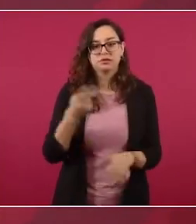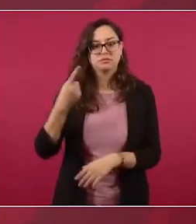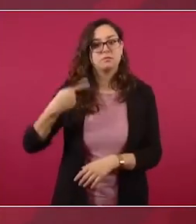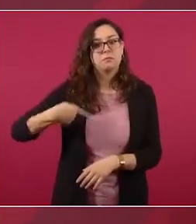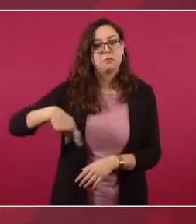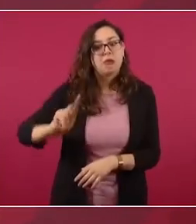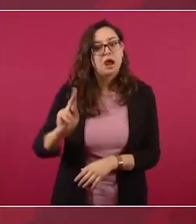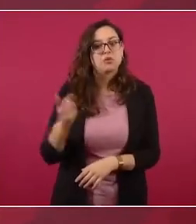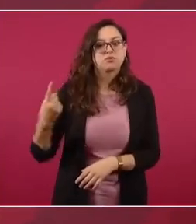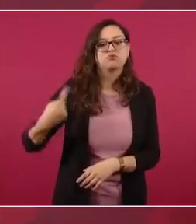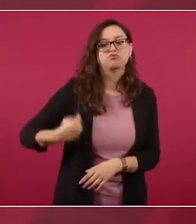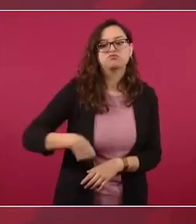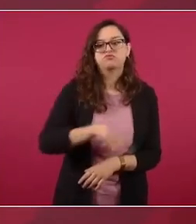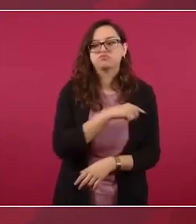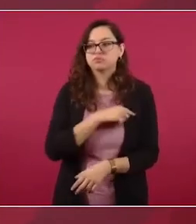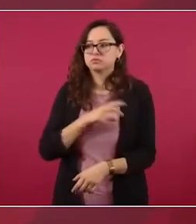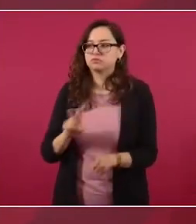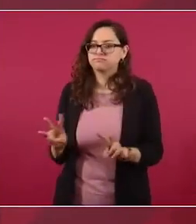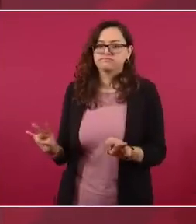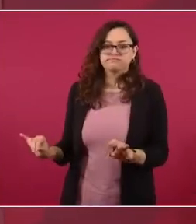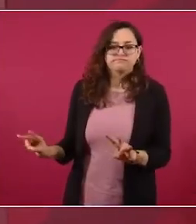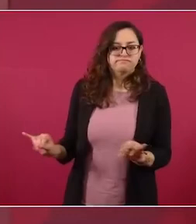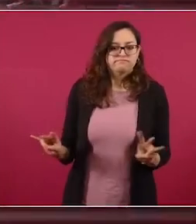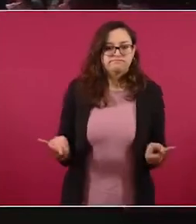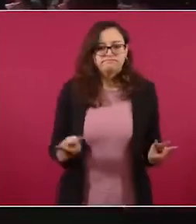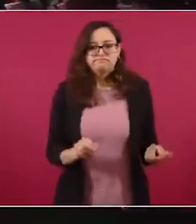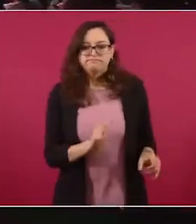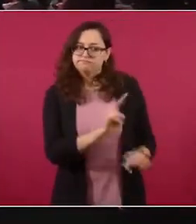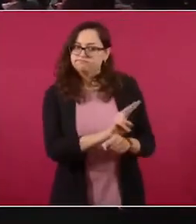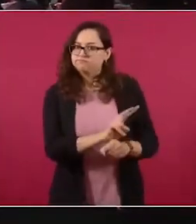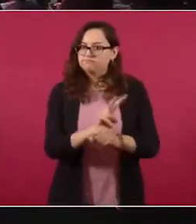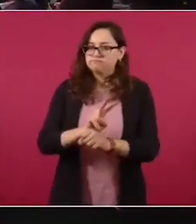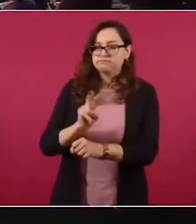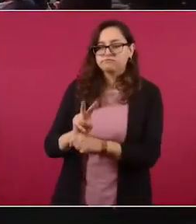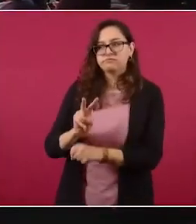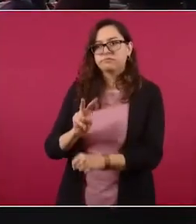Varios. Ya voy a dar a conocer los nombres, porque además